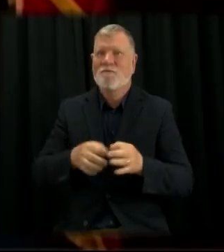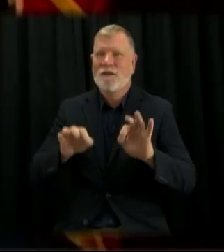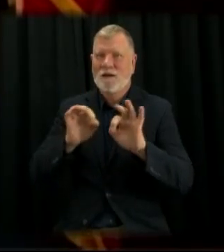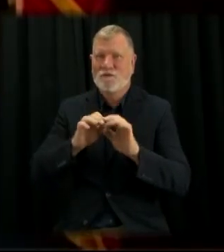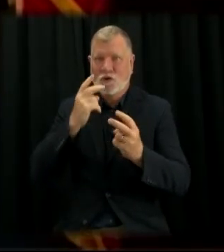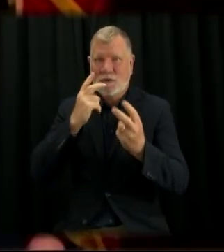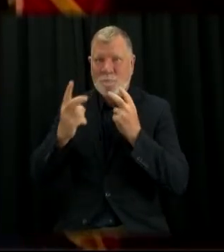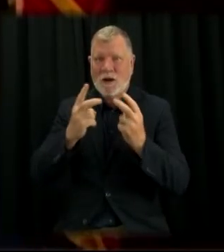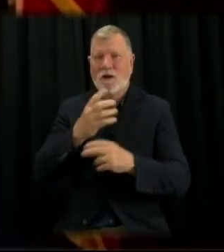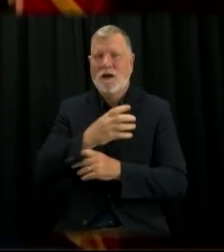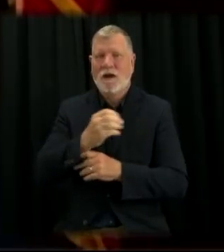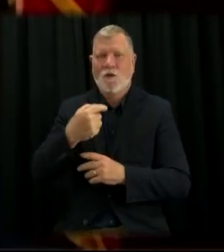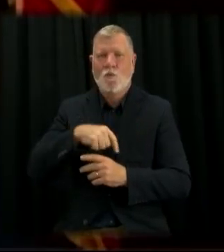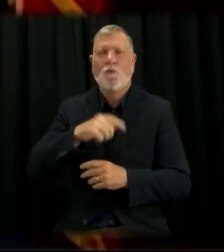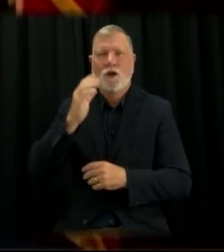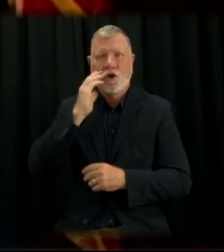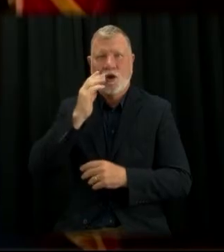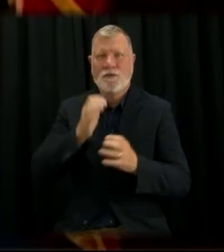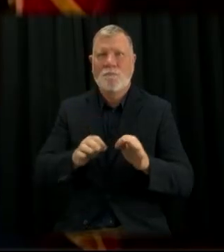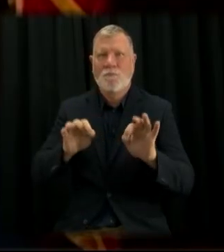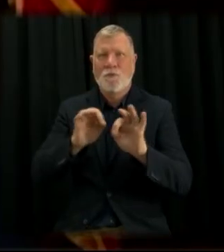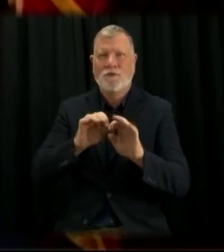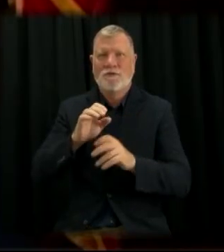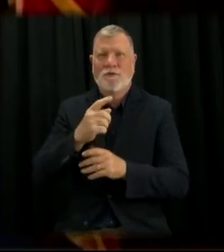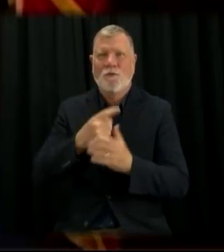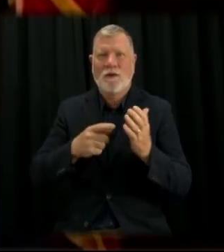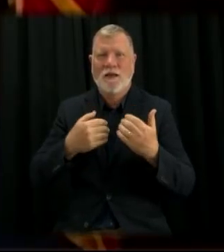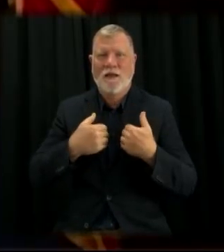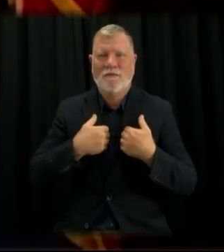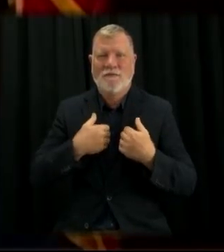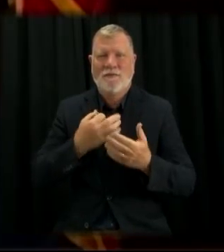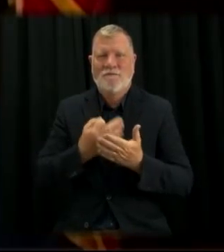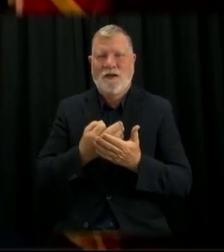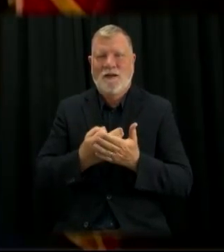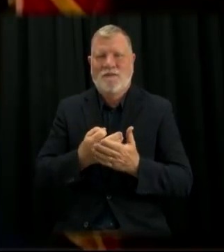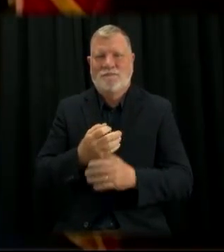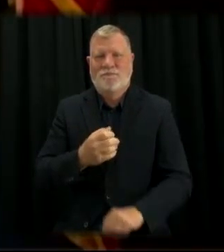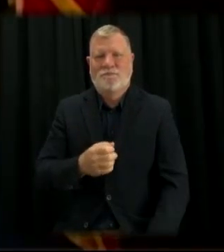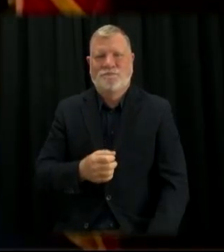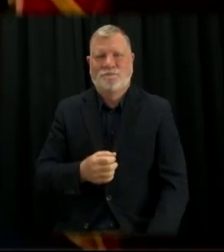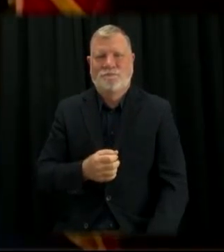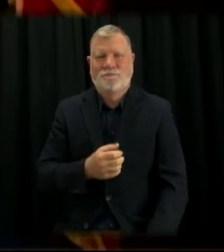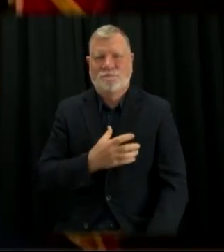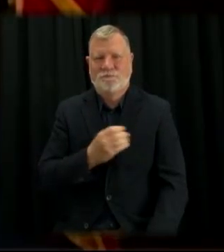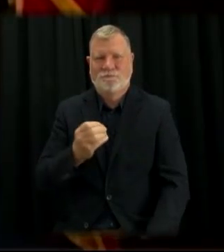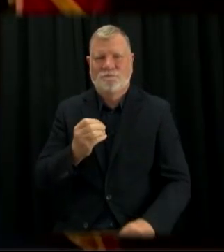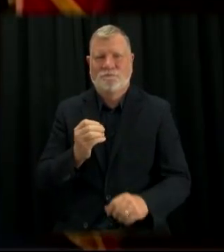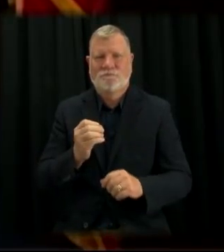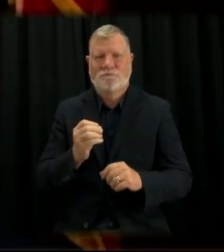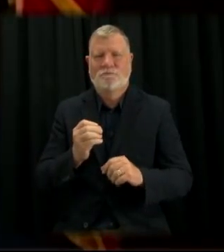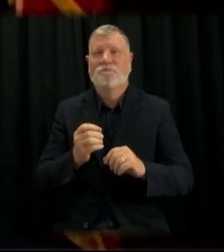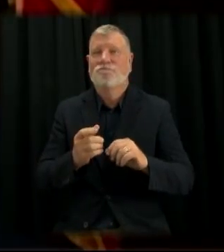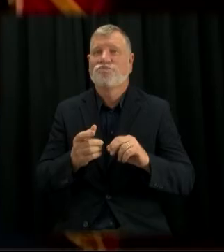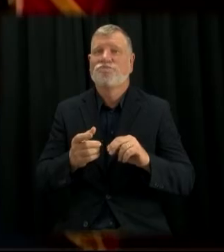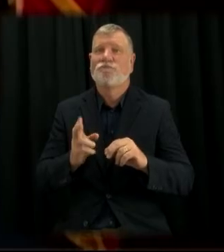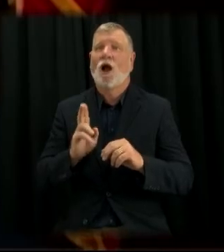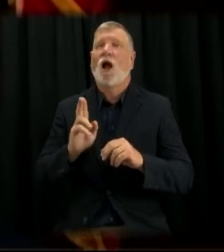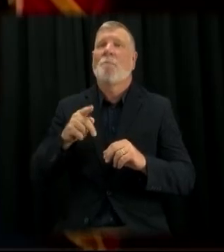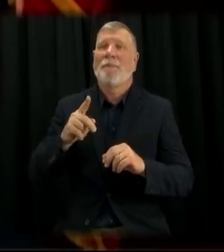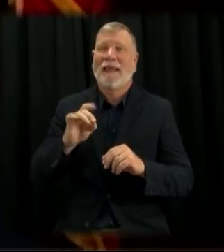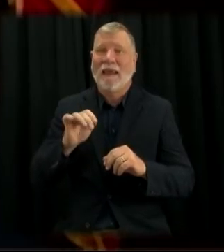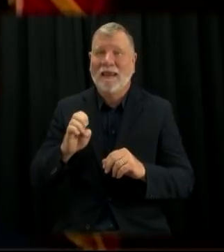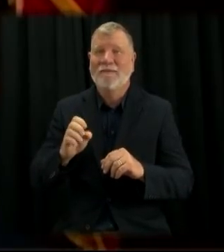diferentes instituciones, así que entiendo la transparencia y reconozco la importancia de tener estos estados financieros al día y